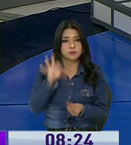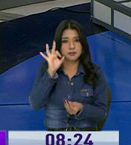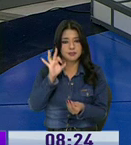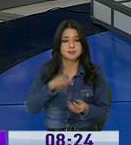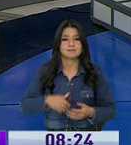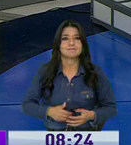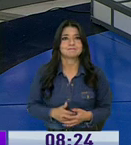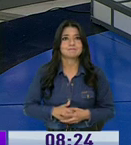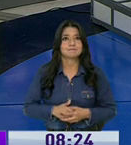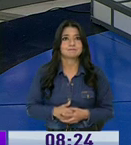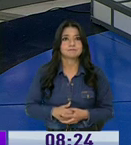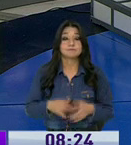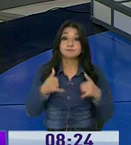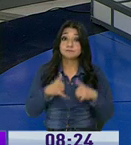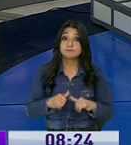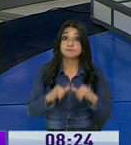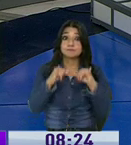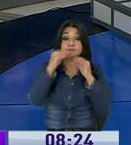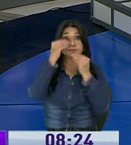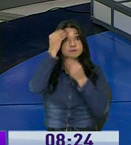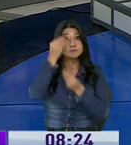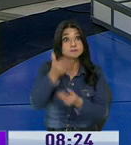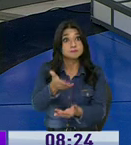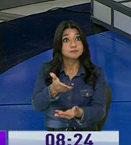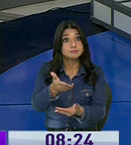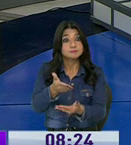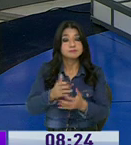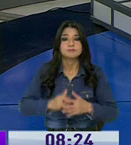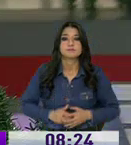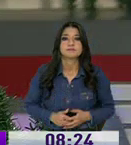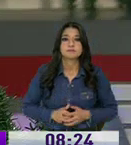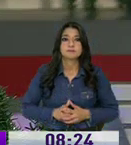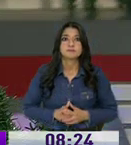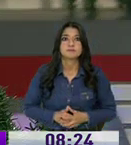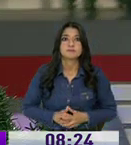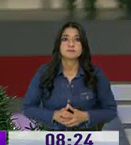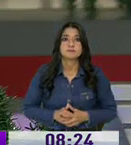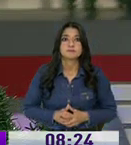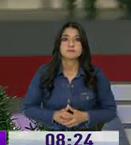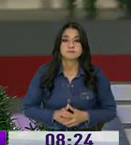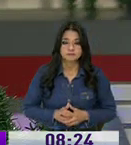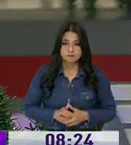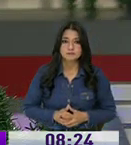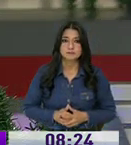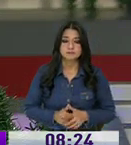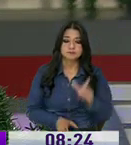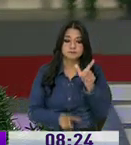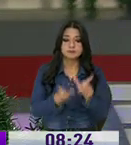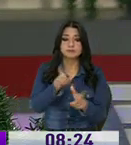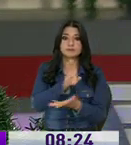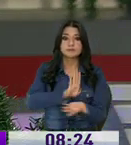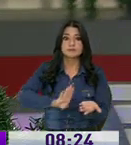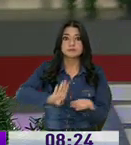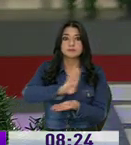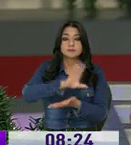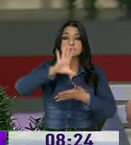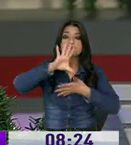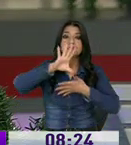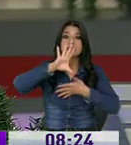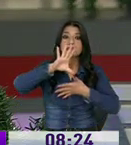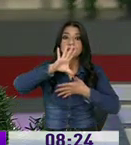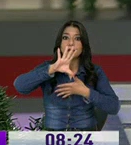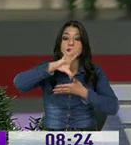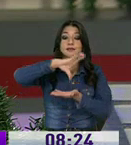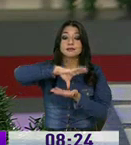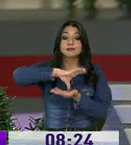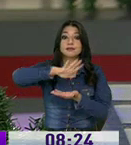estos animalitos. Y ahora continuemos, ¿qué te parece? Con información desde sus barrios. Y ahora les contamos que moradores del sector de la América, ubicado en el